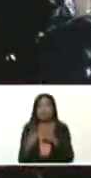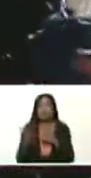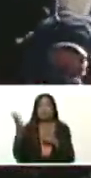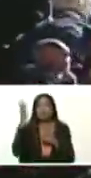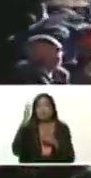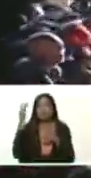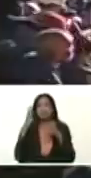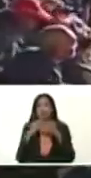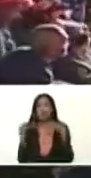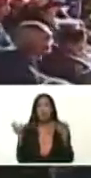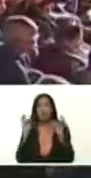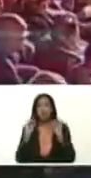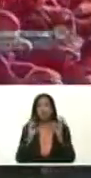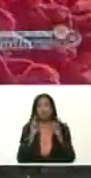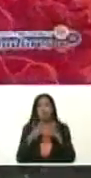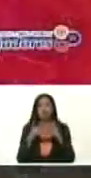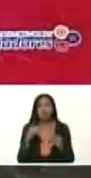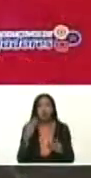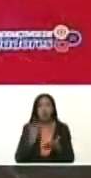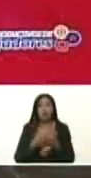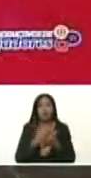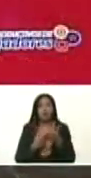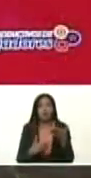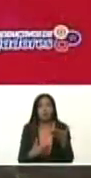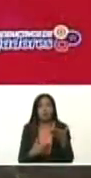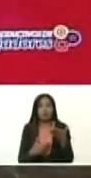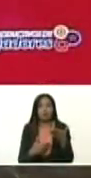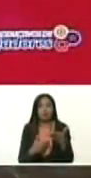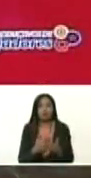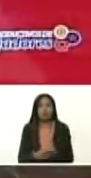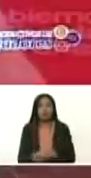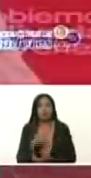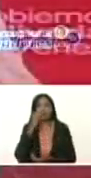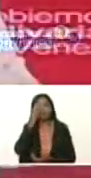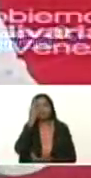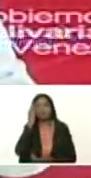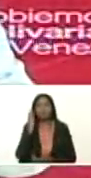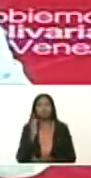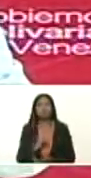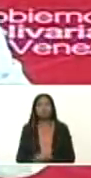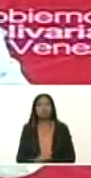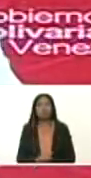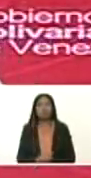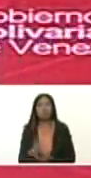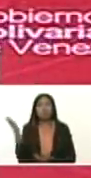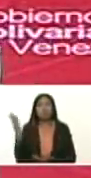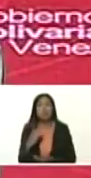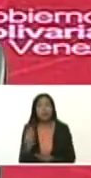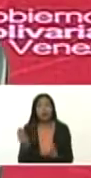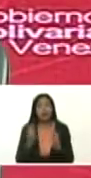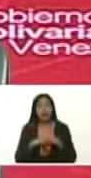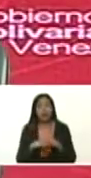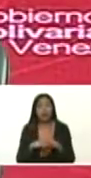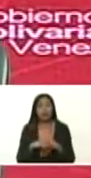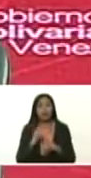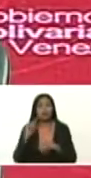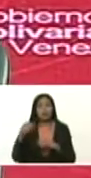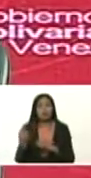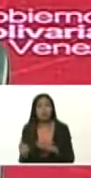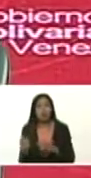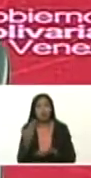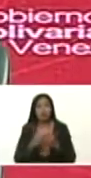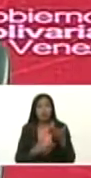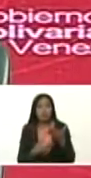Discutir todos los temas, todas las propuestas, camaradas, y llegar a conclusiones. Y después en el documento